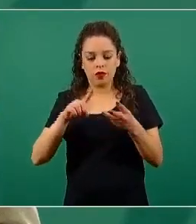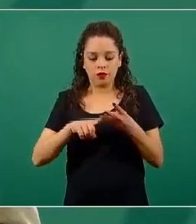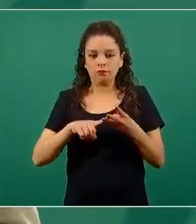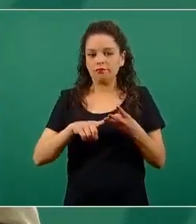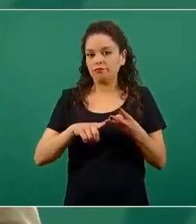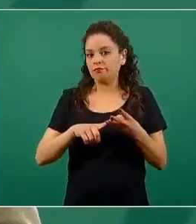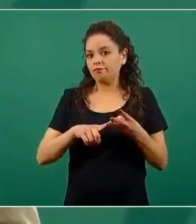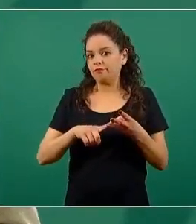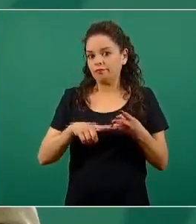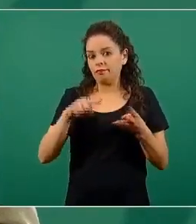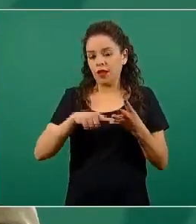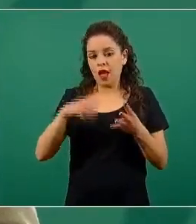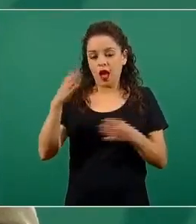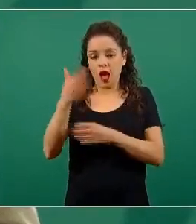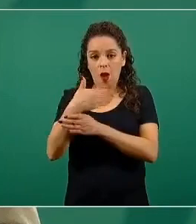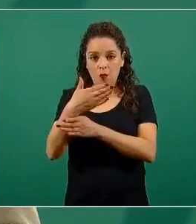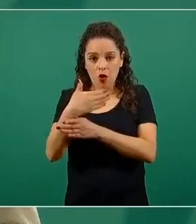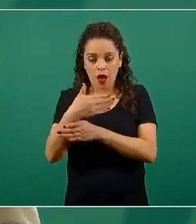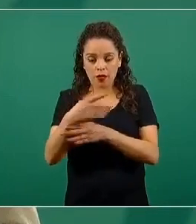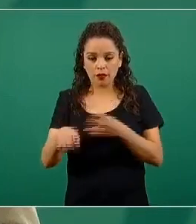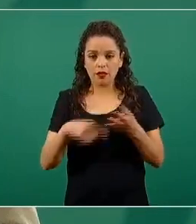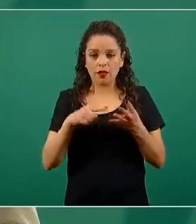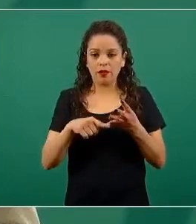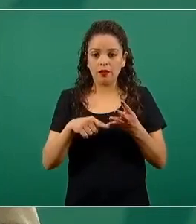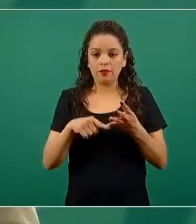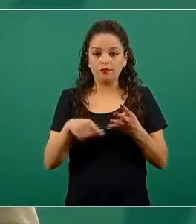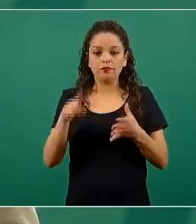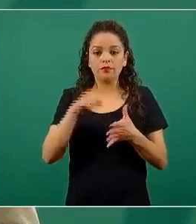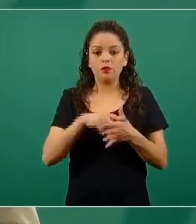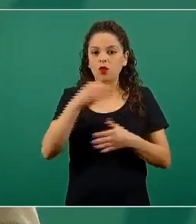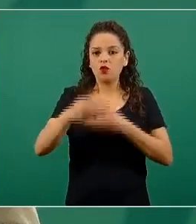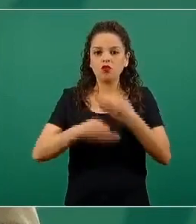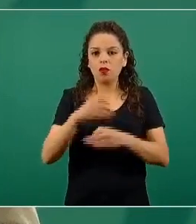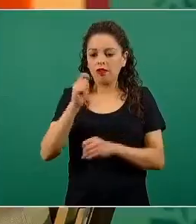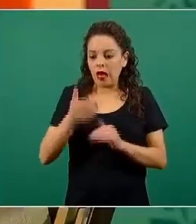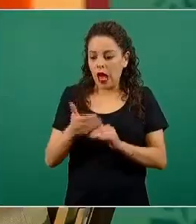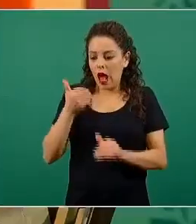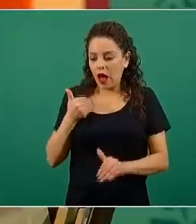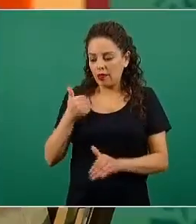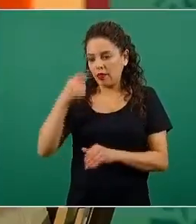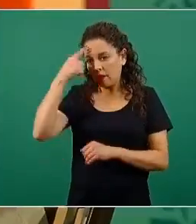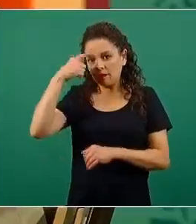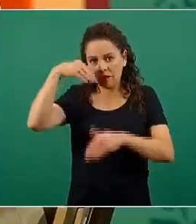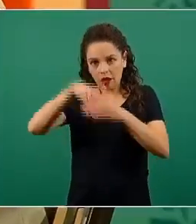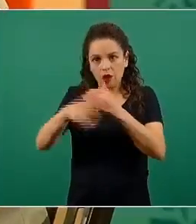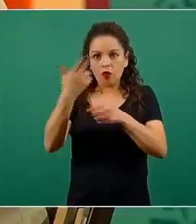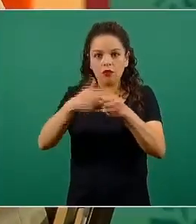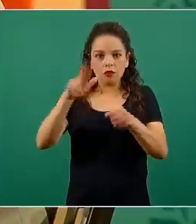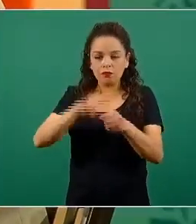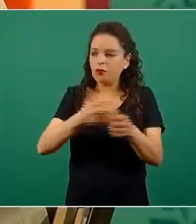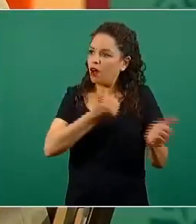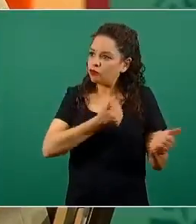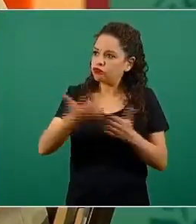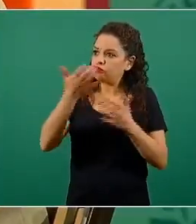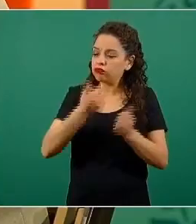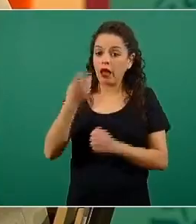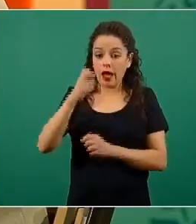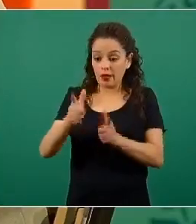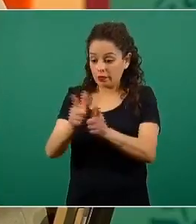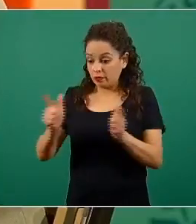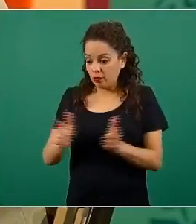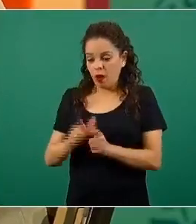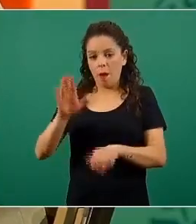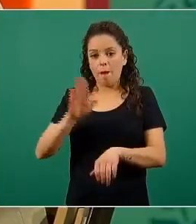atención, las ambulancias, todo el componente prehospitalario y de traslado. O sea, es un grupo más diverso, más